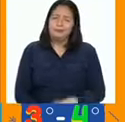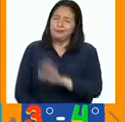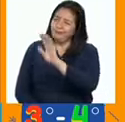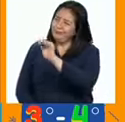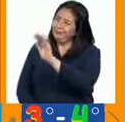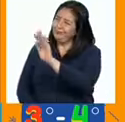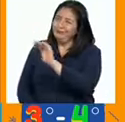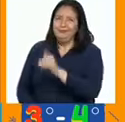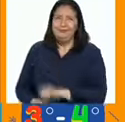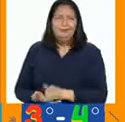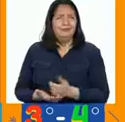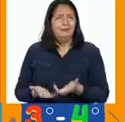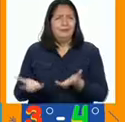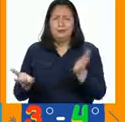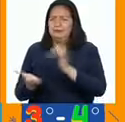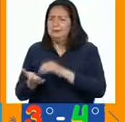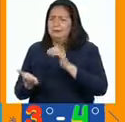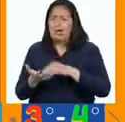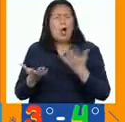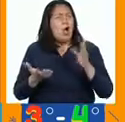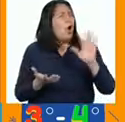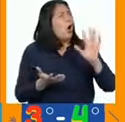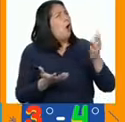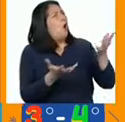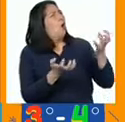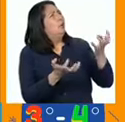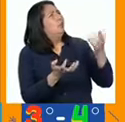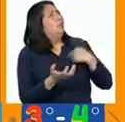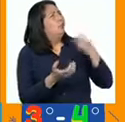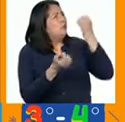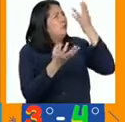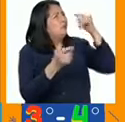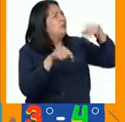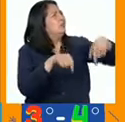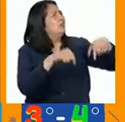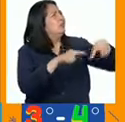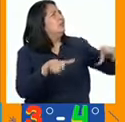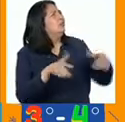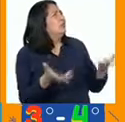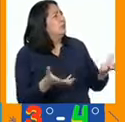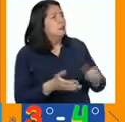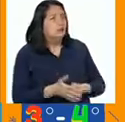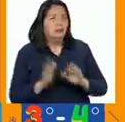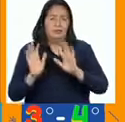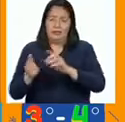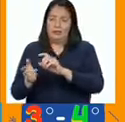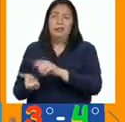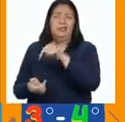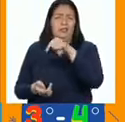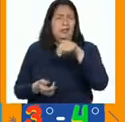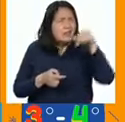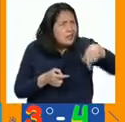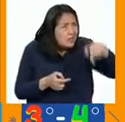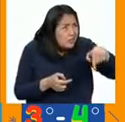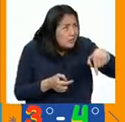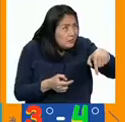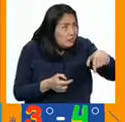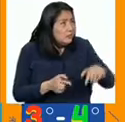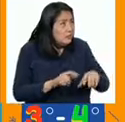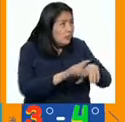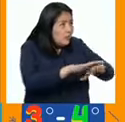¡Hola! Quisiera más información sobre este espacio. ¿Este es el espacio